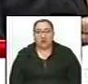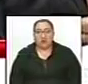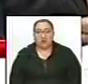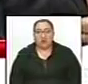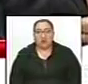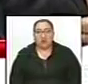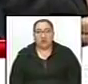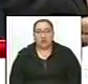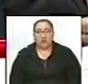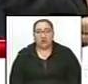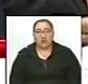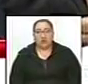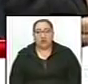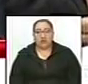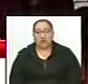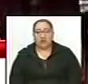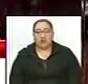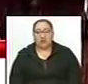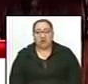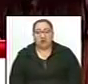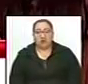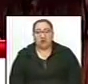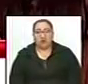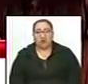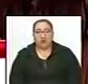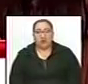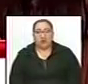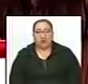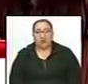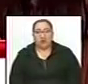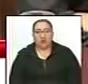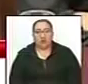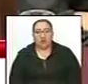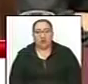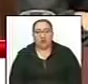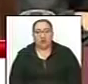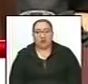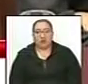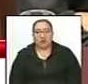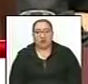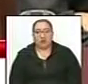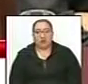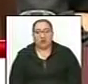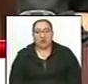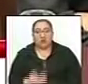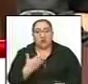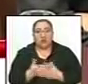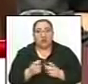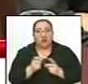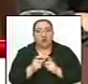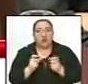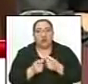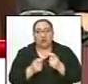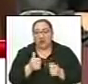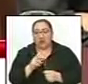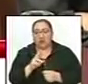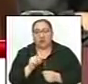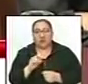puedan hacer sus descargos. Gracias, congresista Arce. Tiene la palabra la congresista Aramayo.